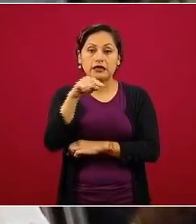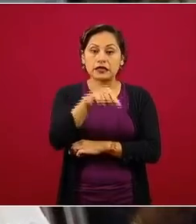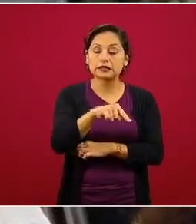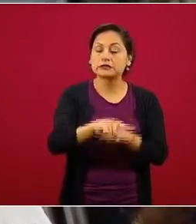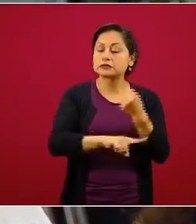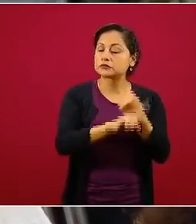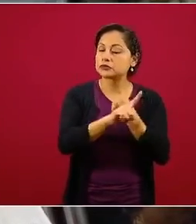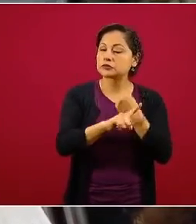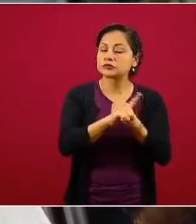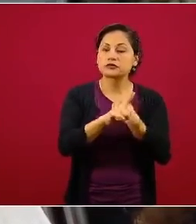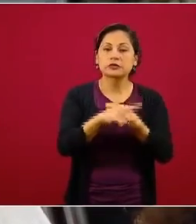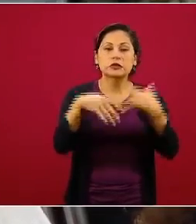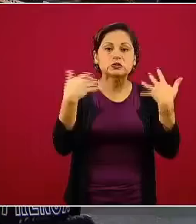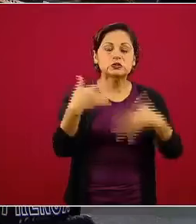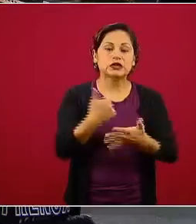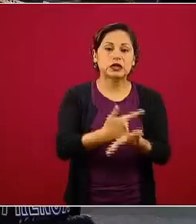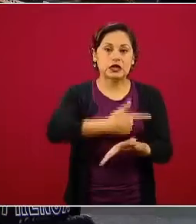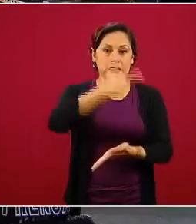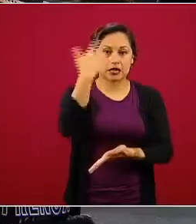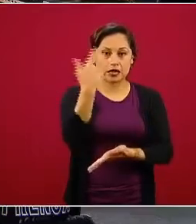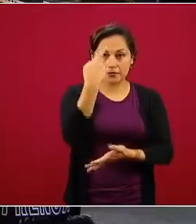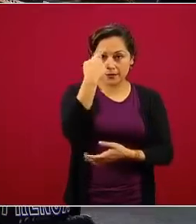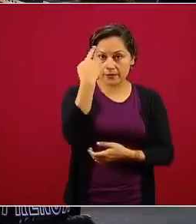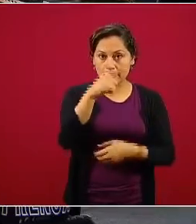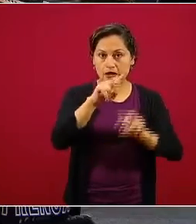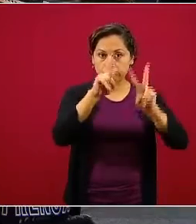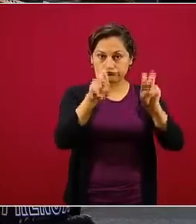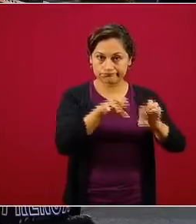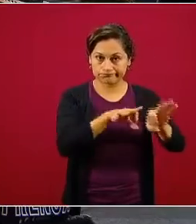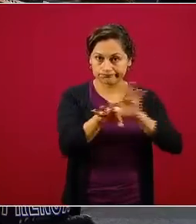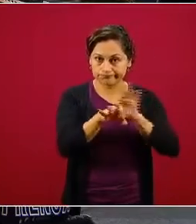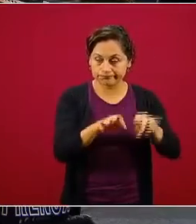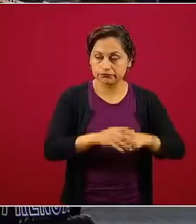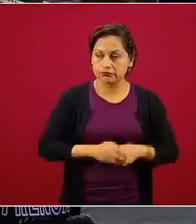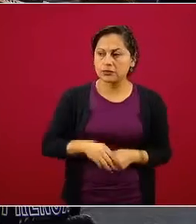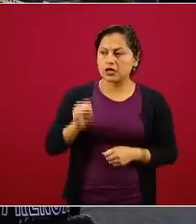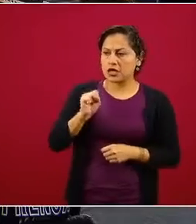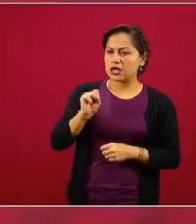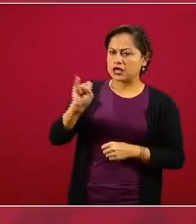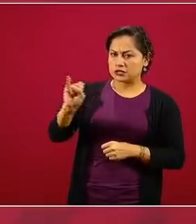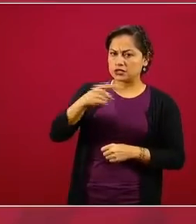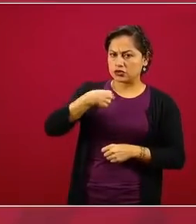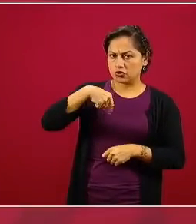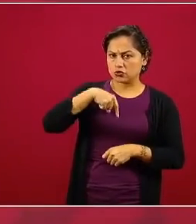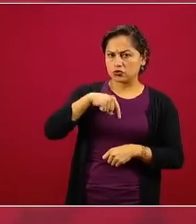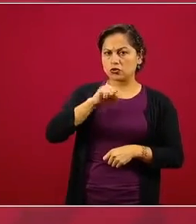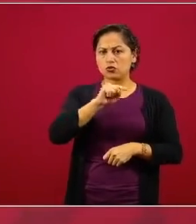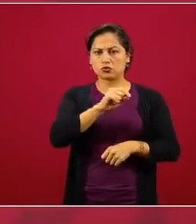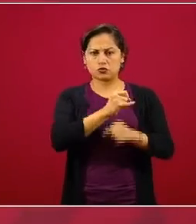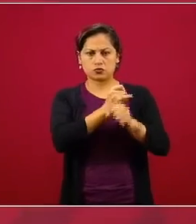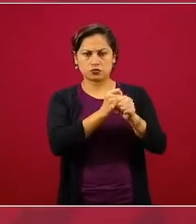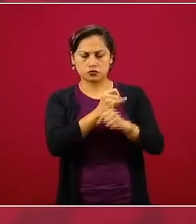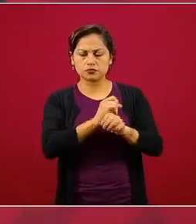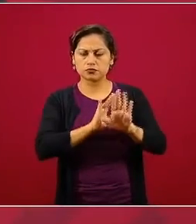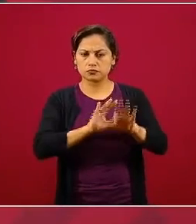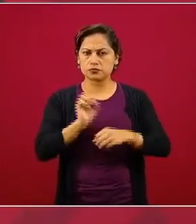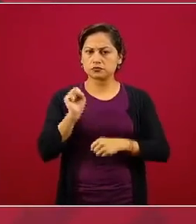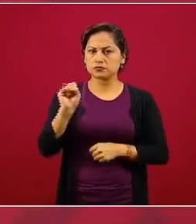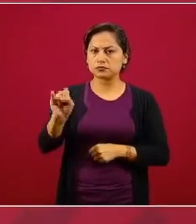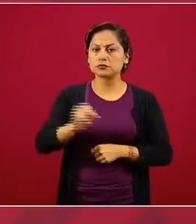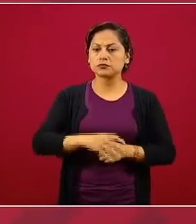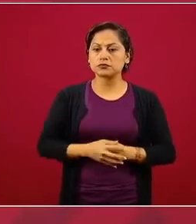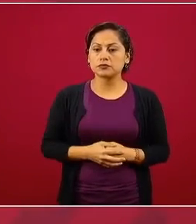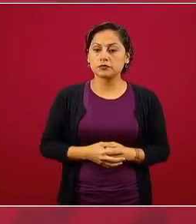laboral. Sí, lo vemos sobre el tema y